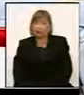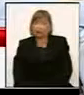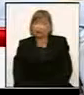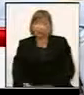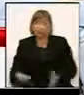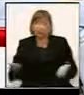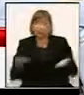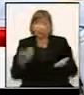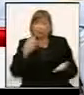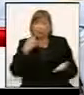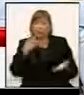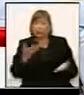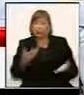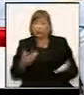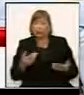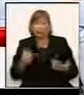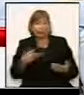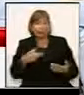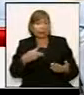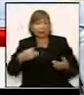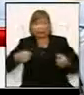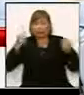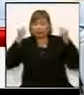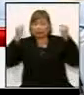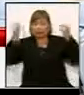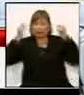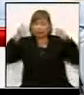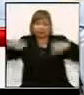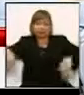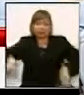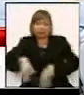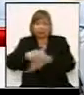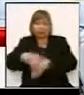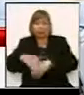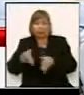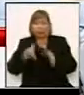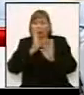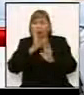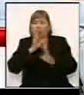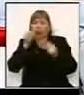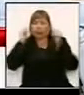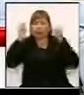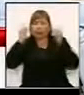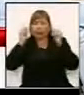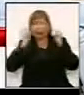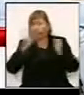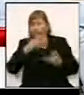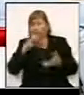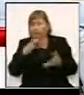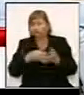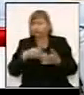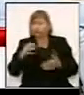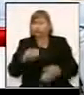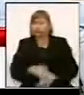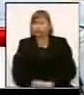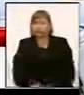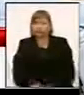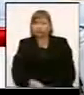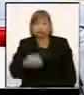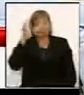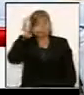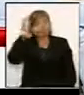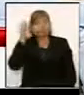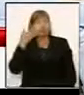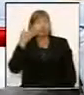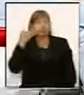señora. Hemos salido a las calles y, como le decíamos algún momento, peinaremos canas, pero tenemos